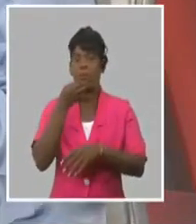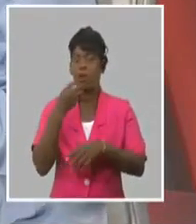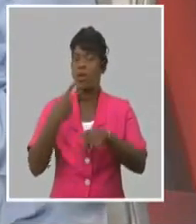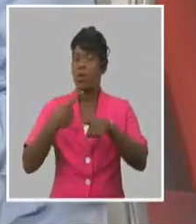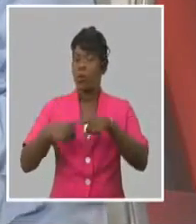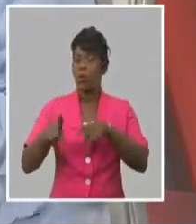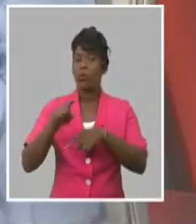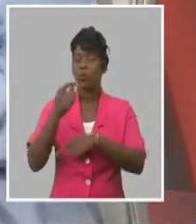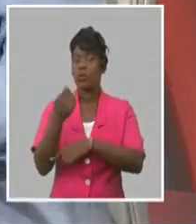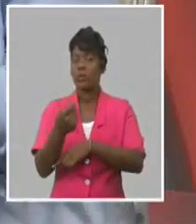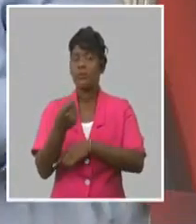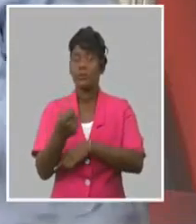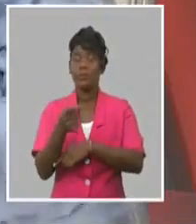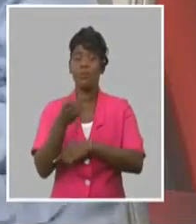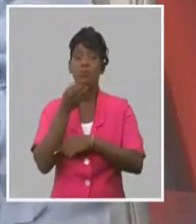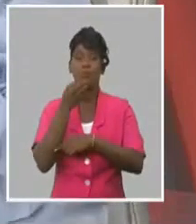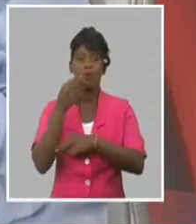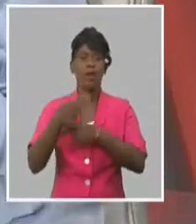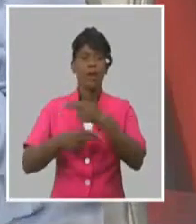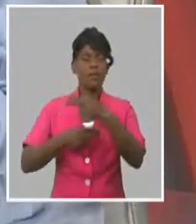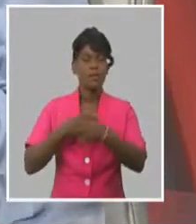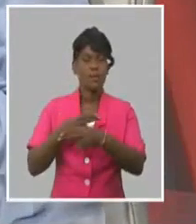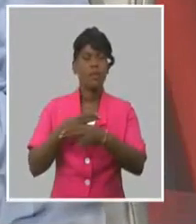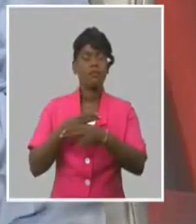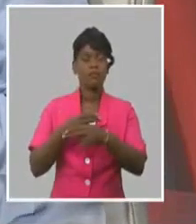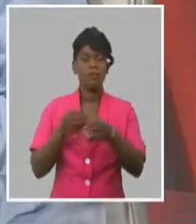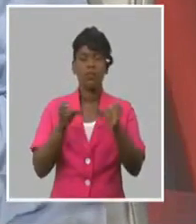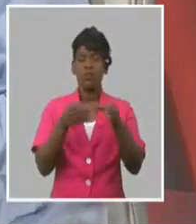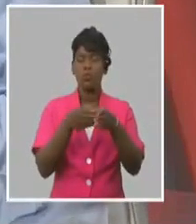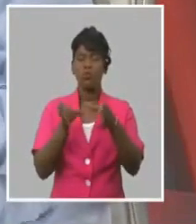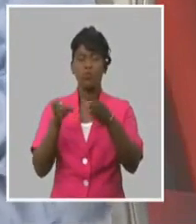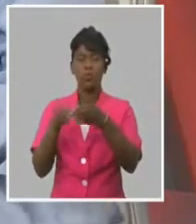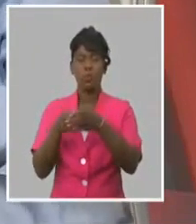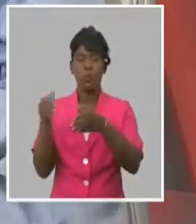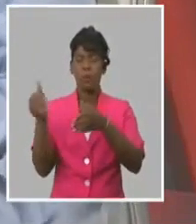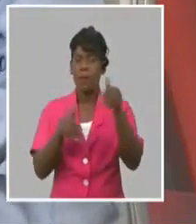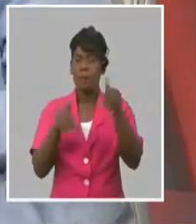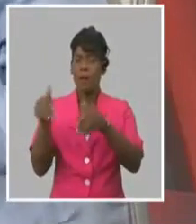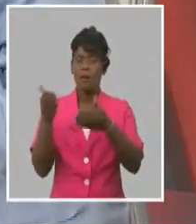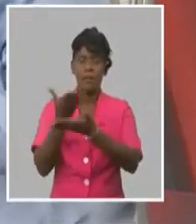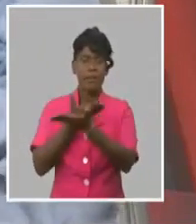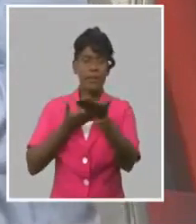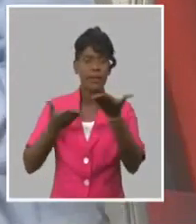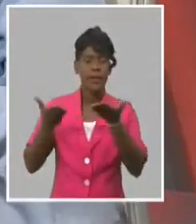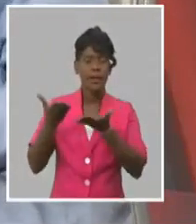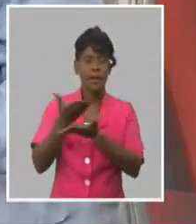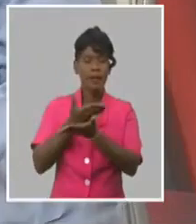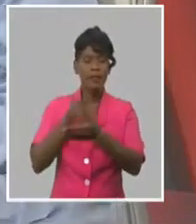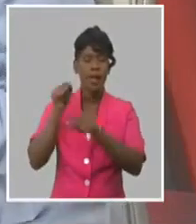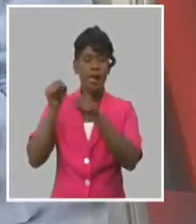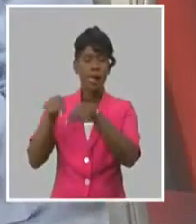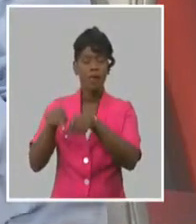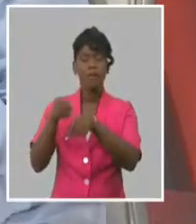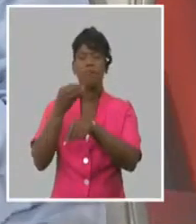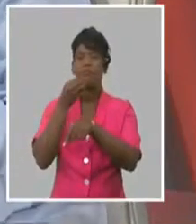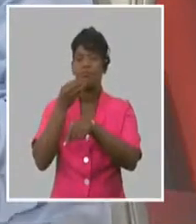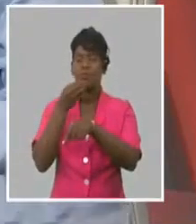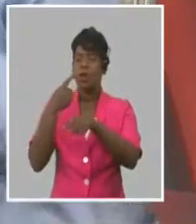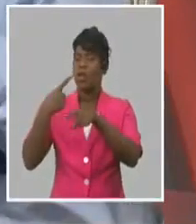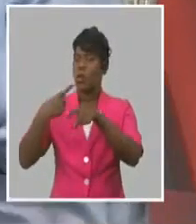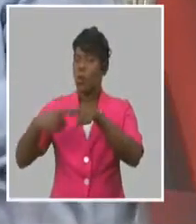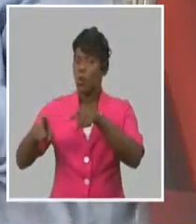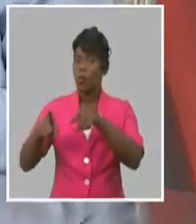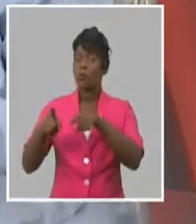económicos que estamos incluso diseñando que operen en la economía cubana. Y es una economía abierta que tiene un intercambio con los mercados